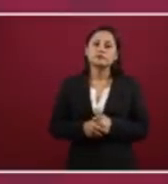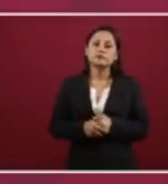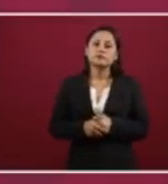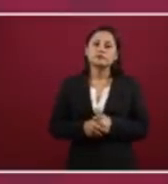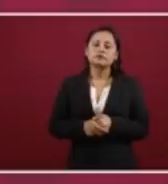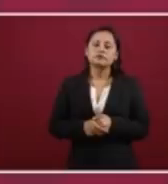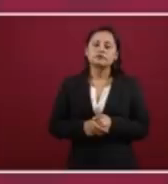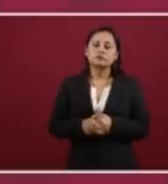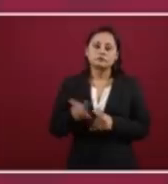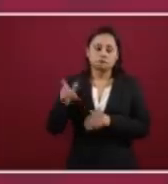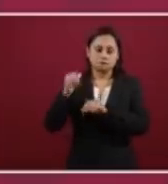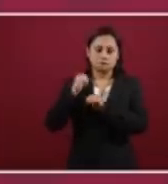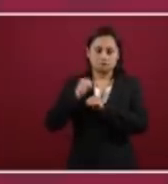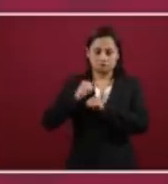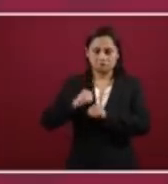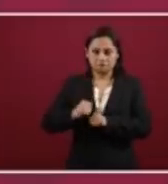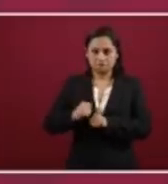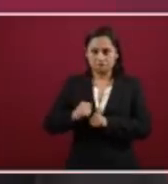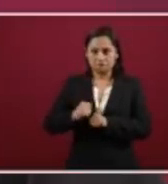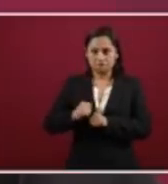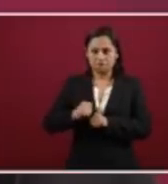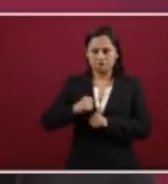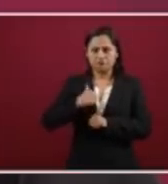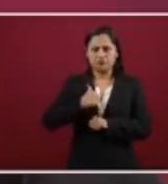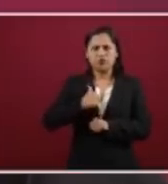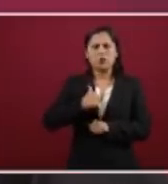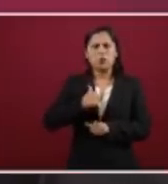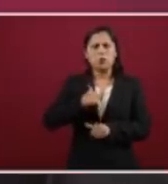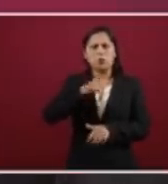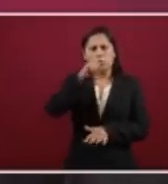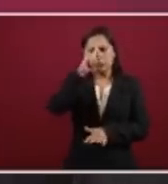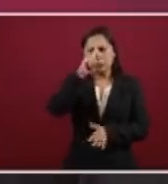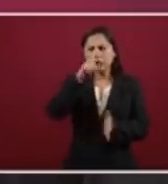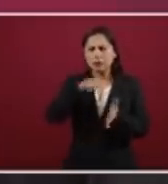Tengo entendido que ya salió la convocatoria